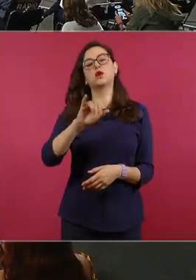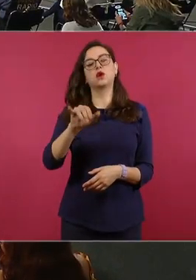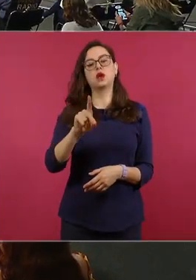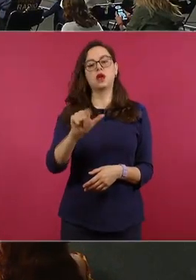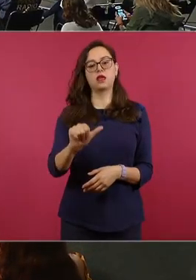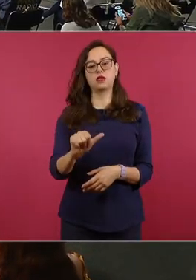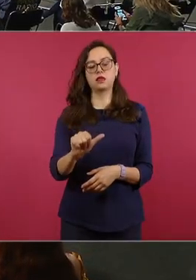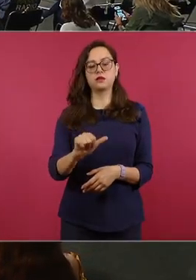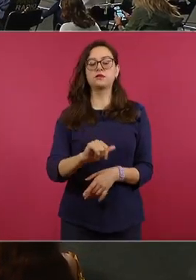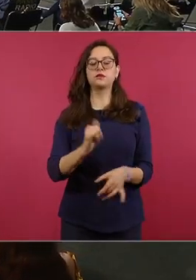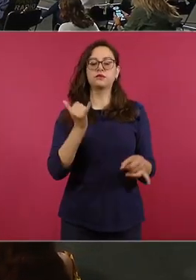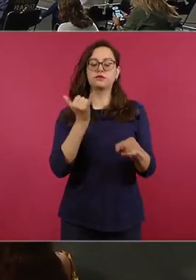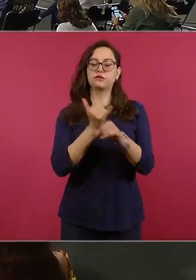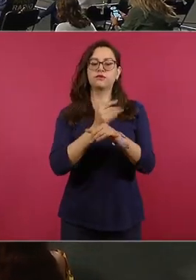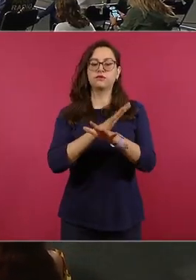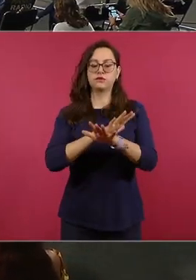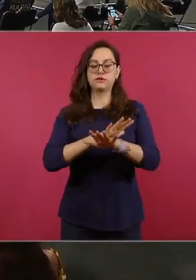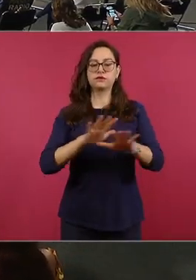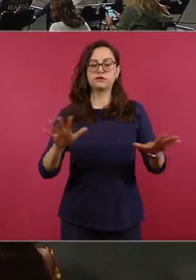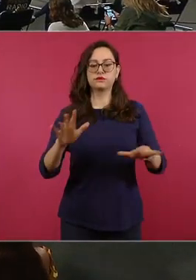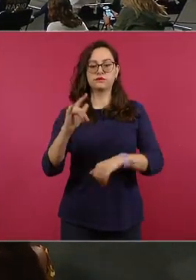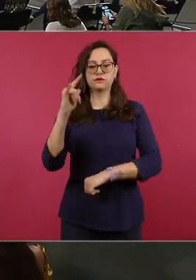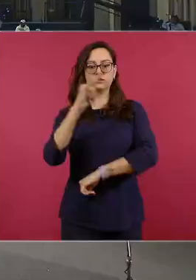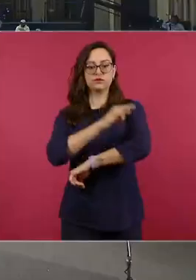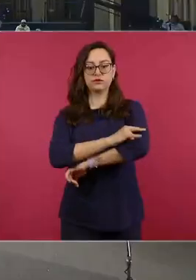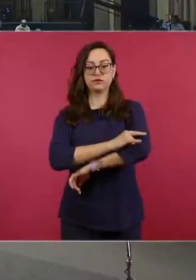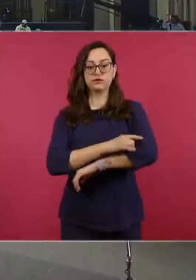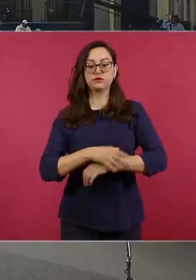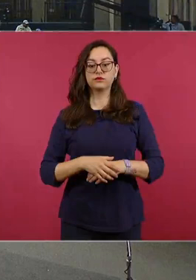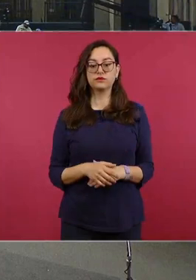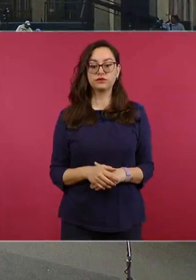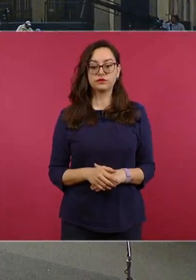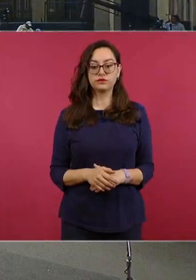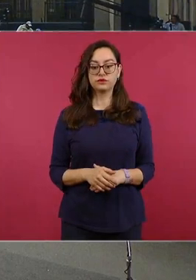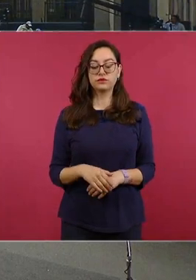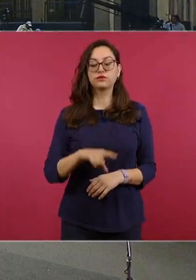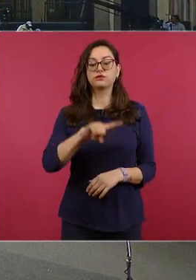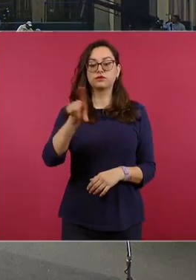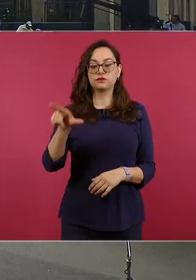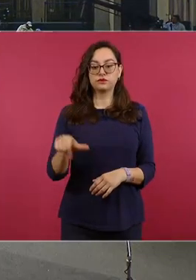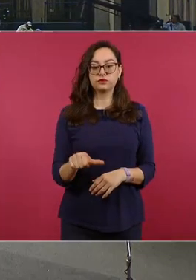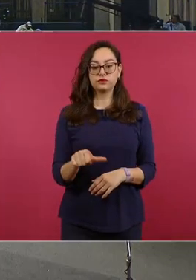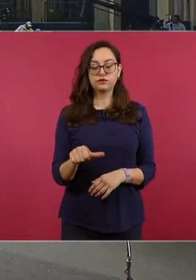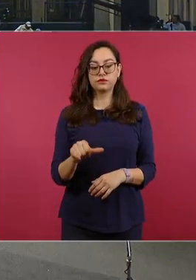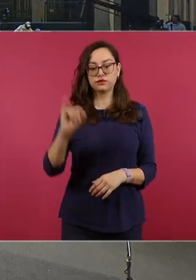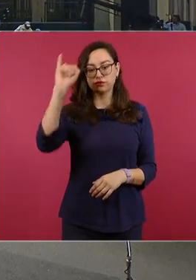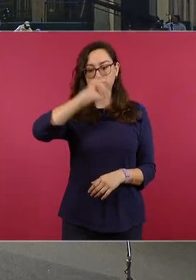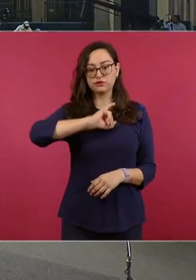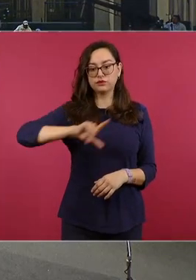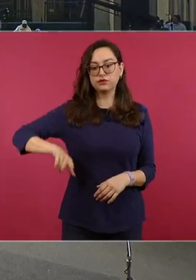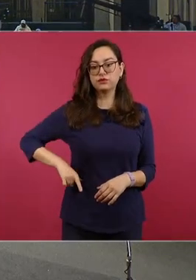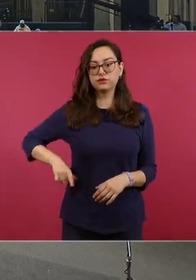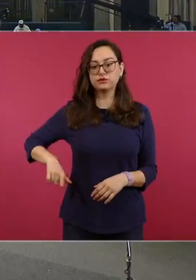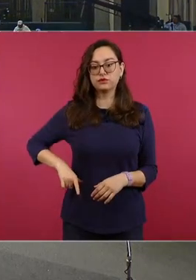el informe sobre el aeropuerto y luego Martí.